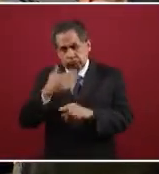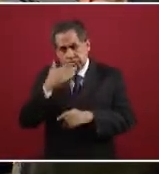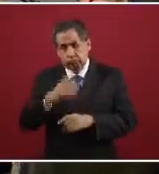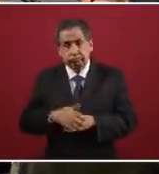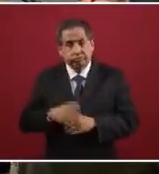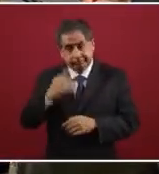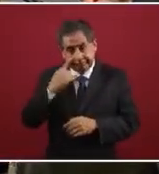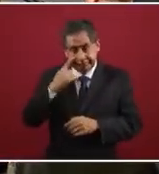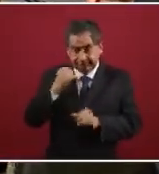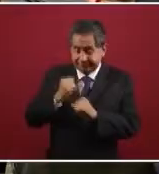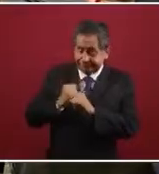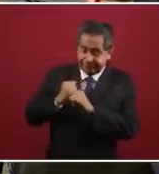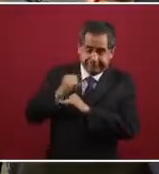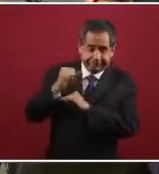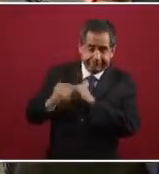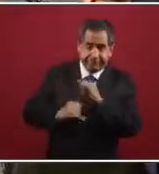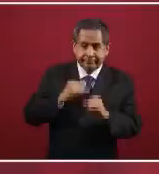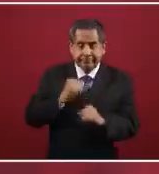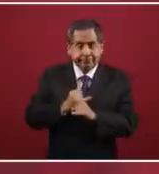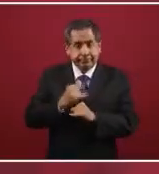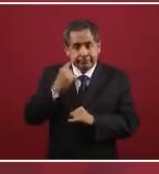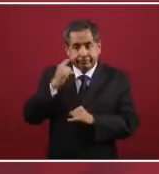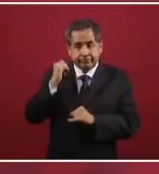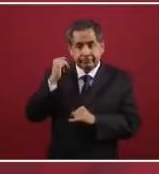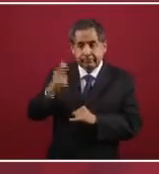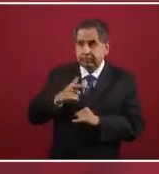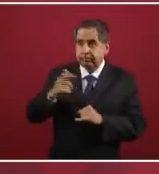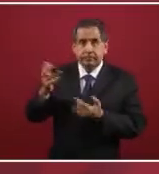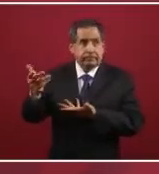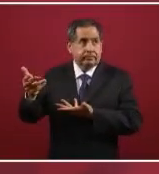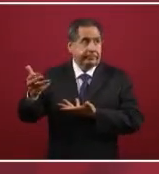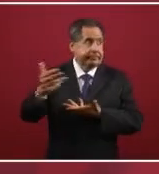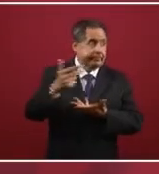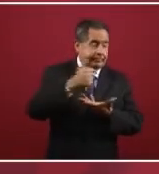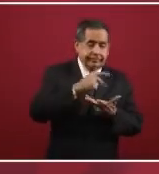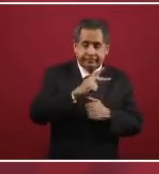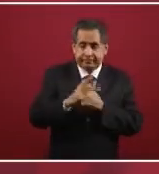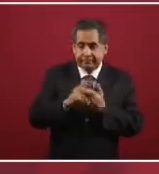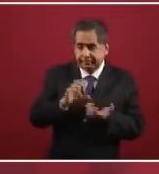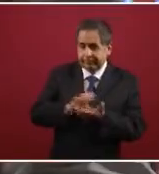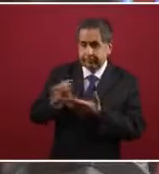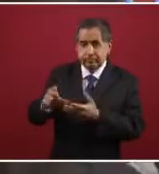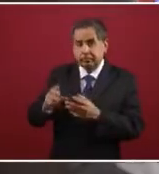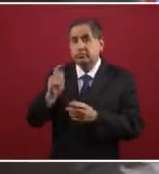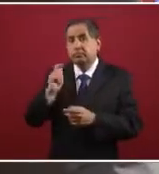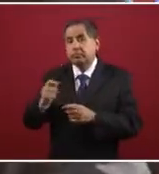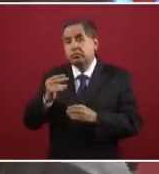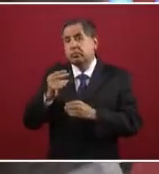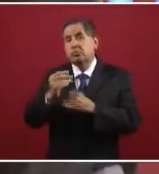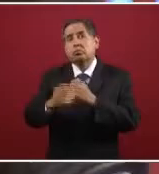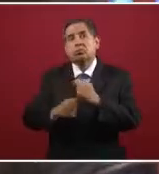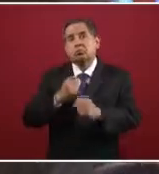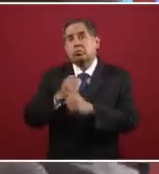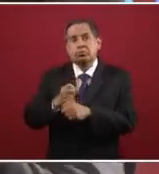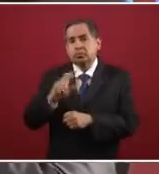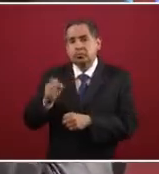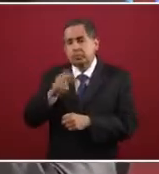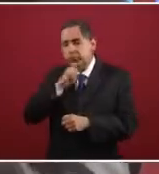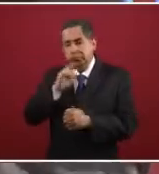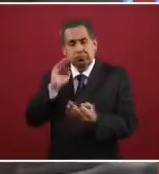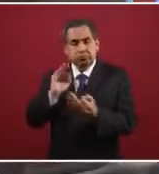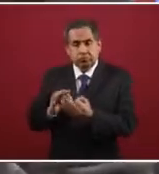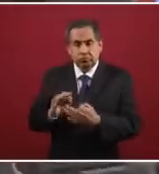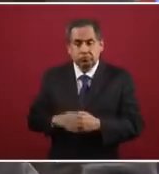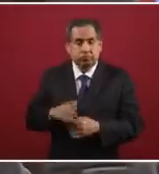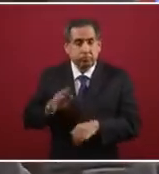ámbito internacional, para lograr tener recursos de los países, te puedes tardar varios años, no son procesos tan cortos. Pero